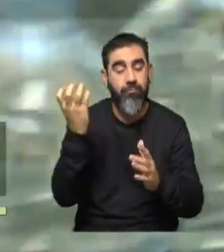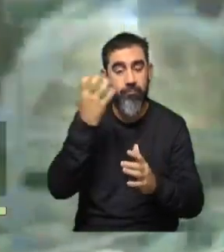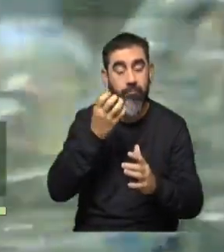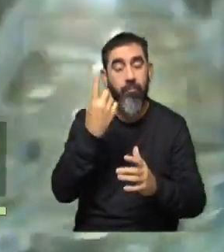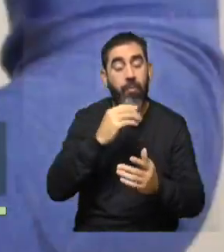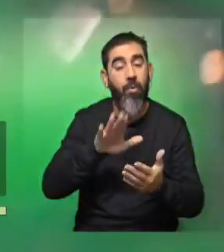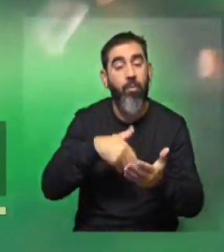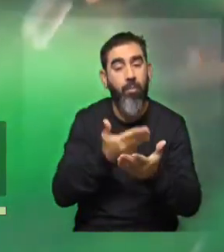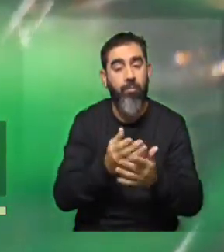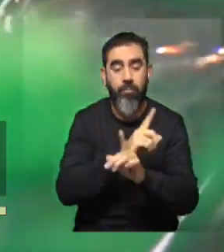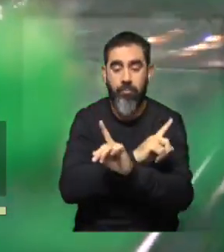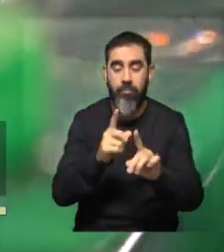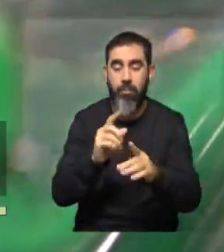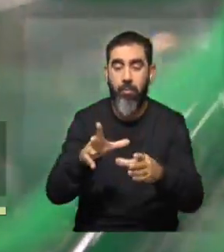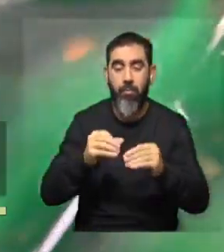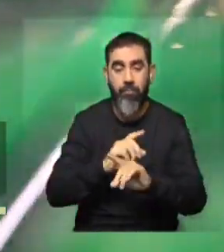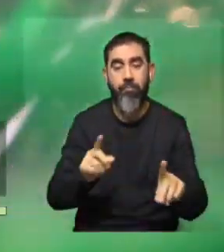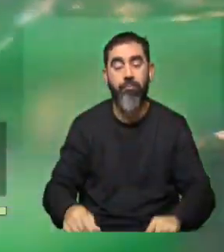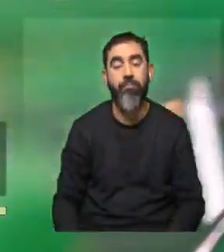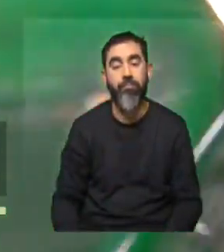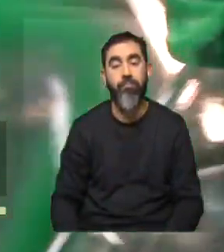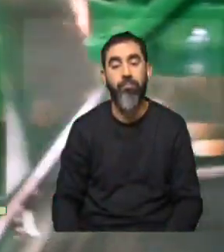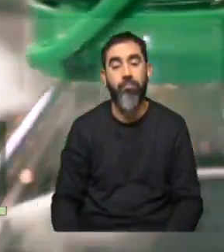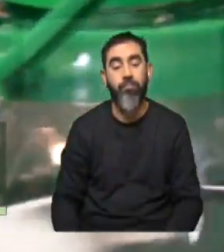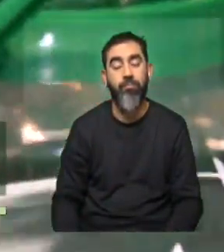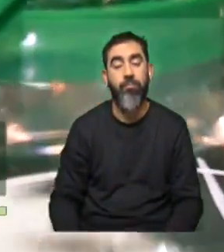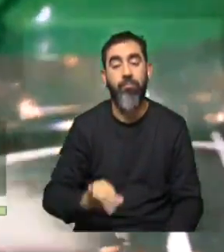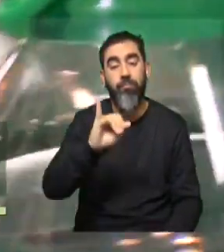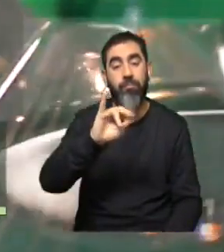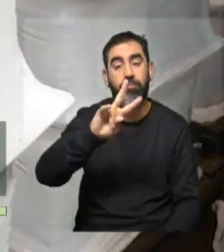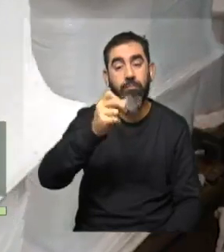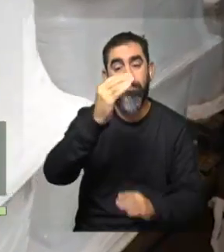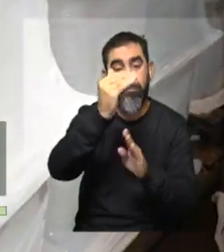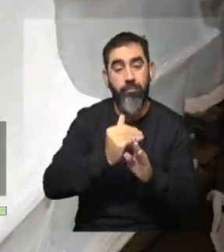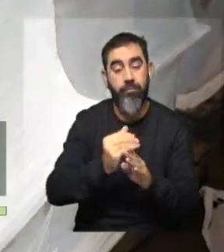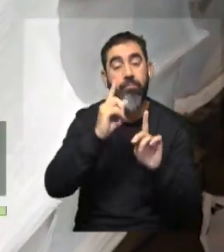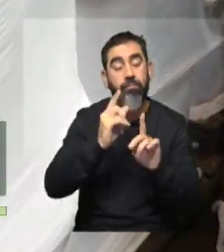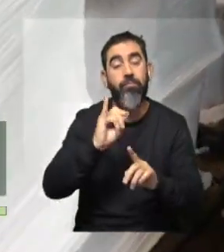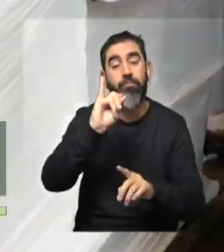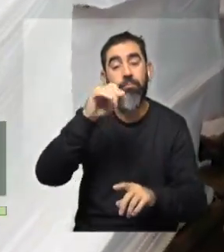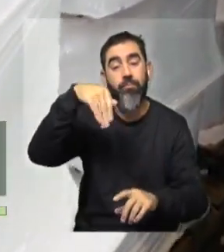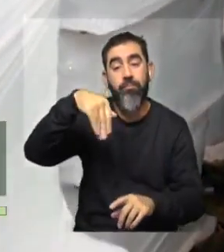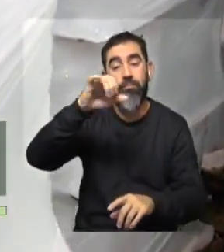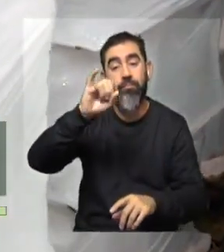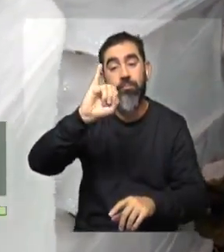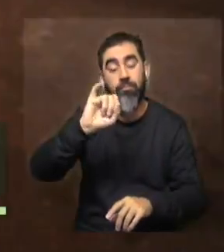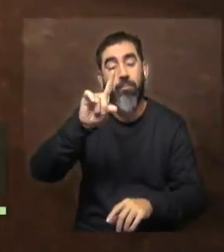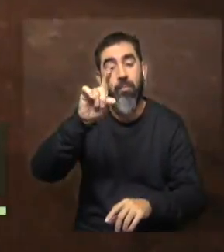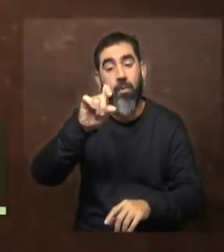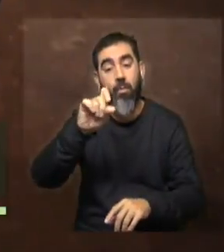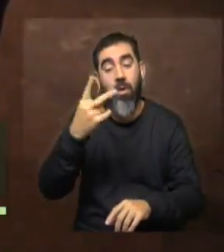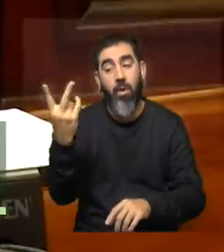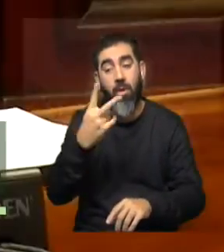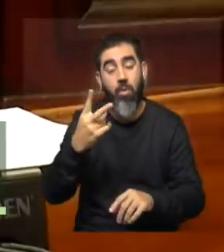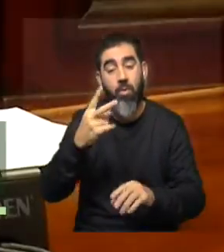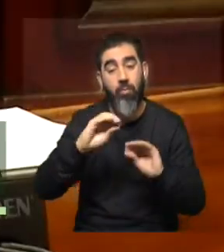la propuesta también fue rechazada además de la rebaja del el poder ejecutivo decretó una rebaja del imeci el agua embotellada las